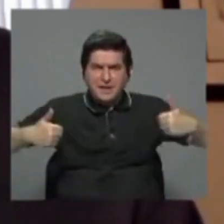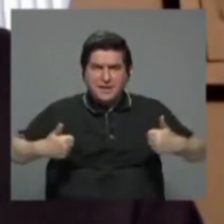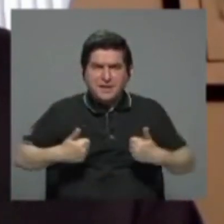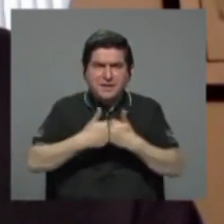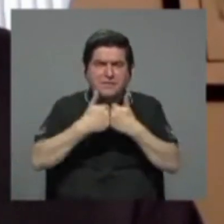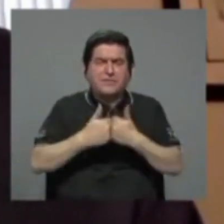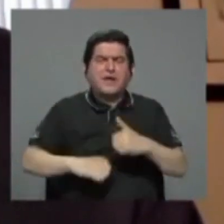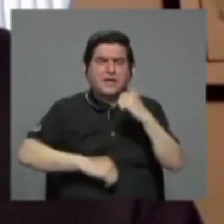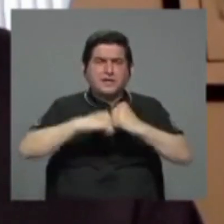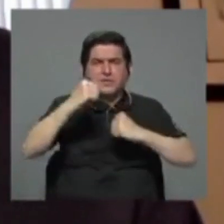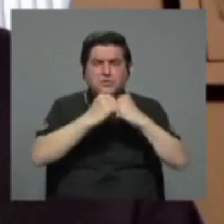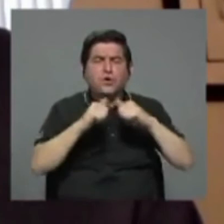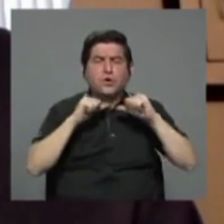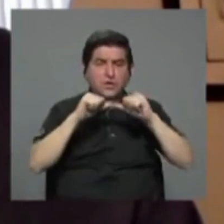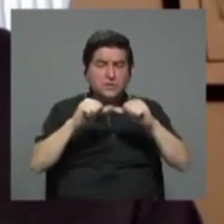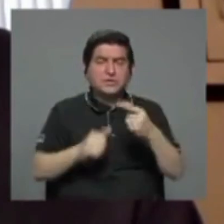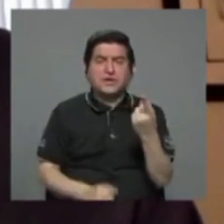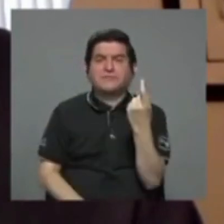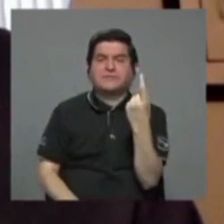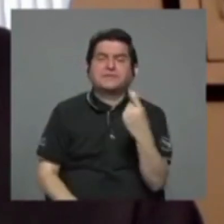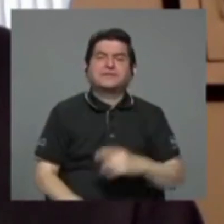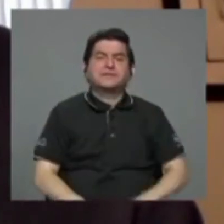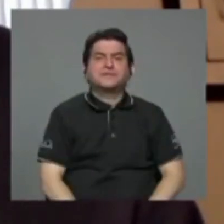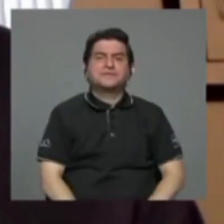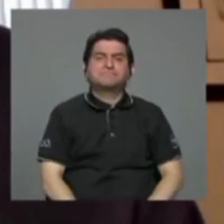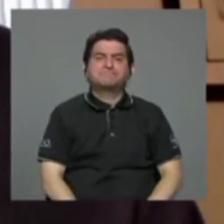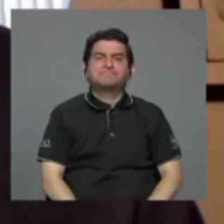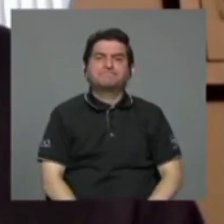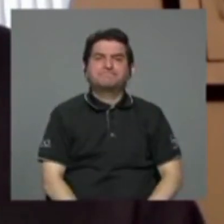todavía tenemos por delante.